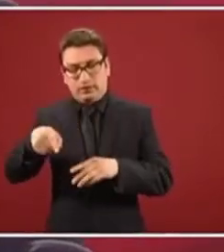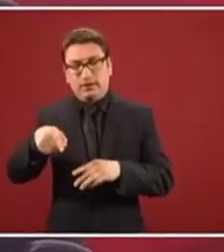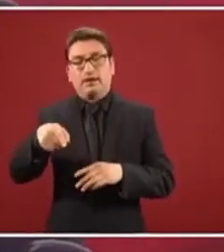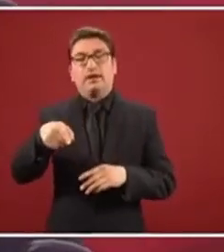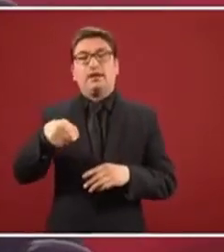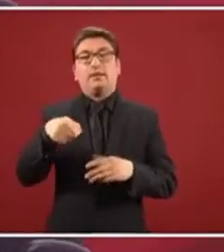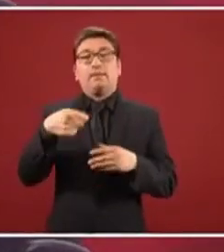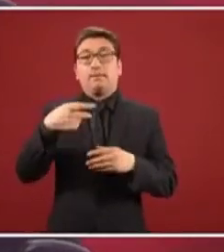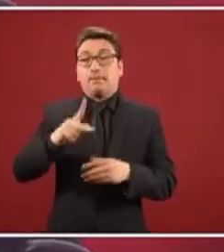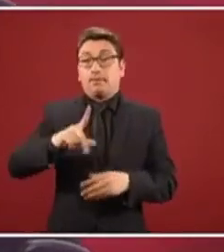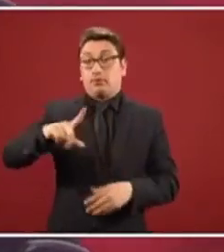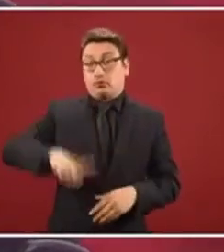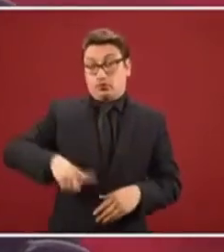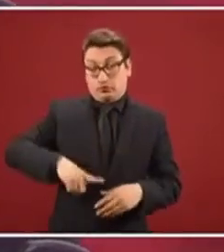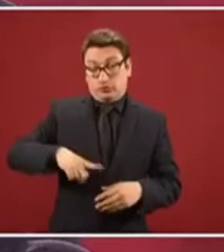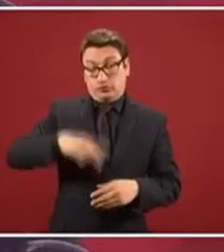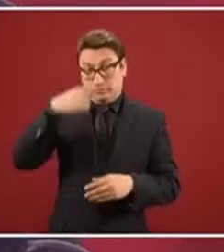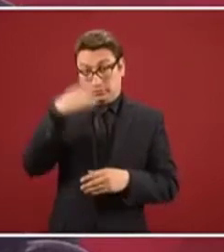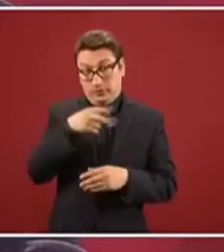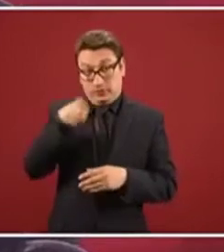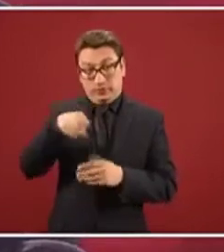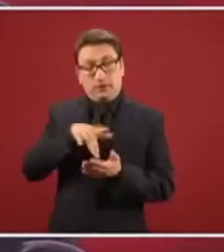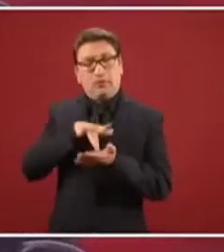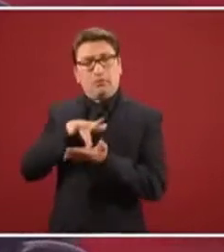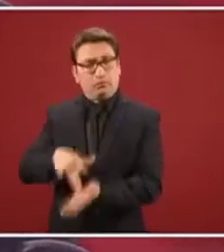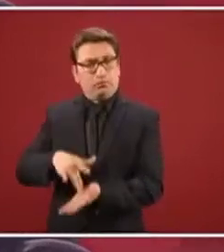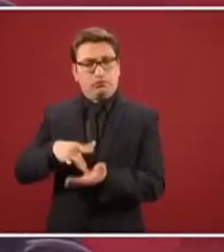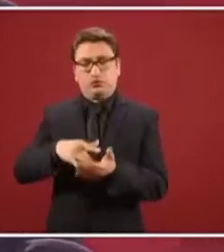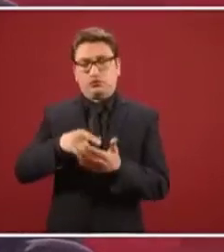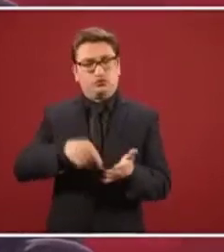de México ha estado apoyando a esos mismos